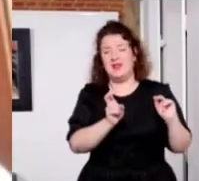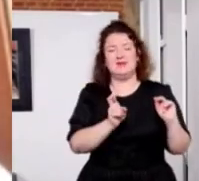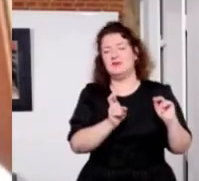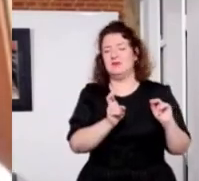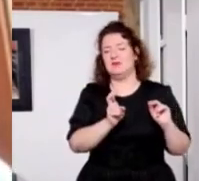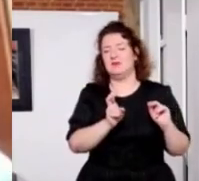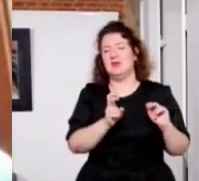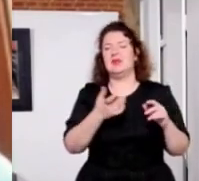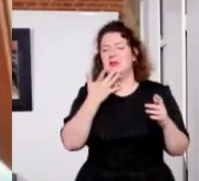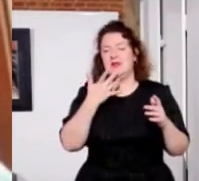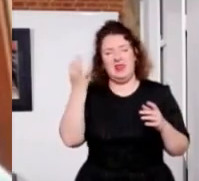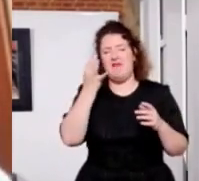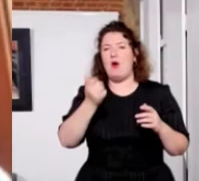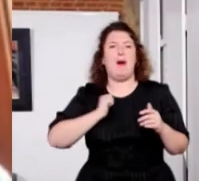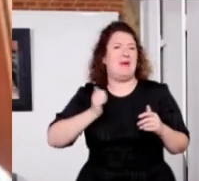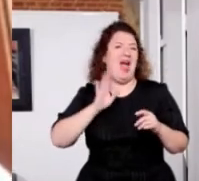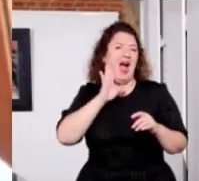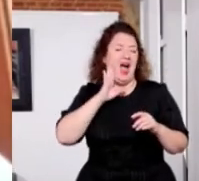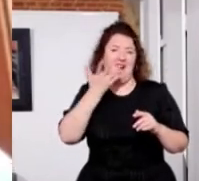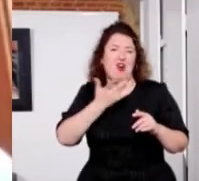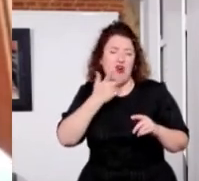cero, que es inevitable